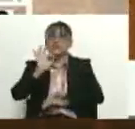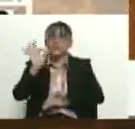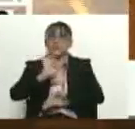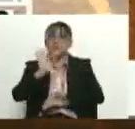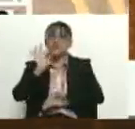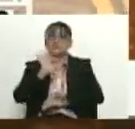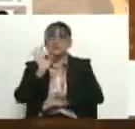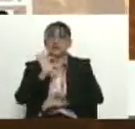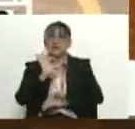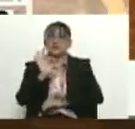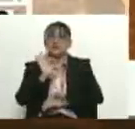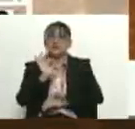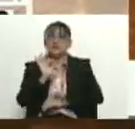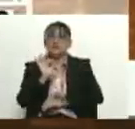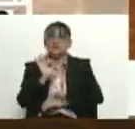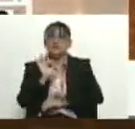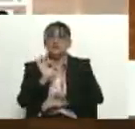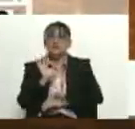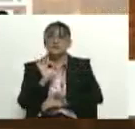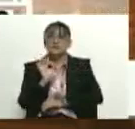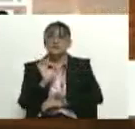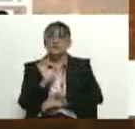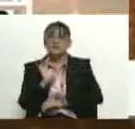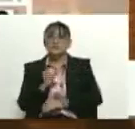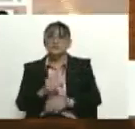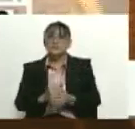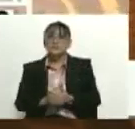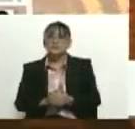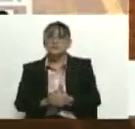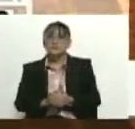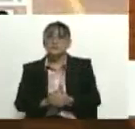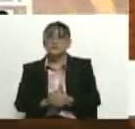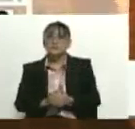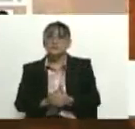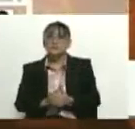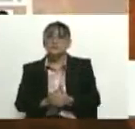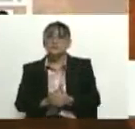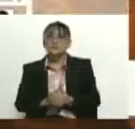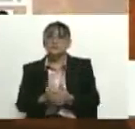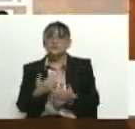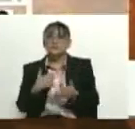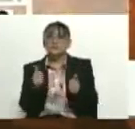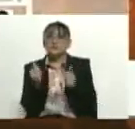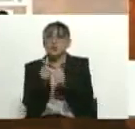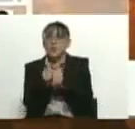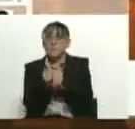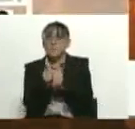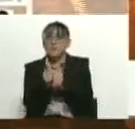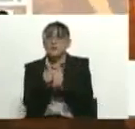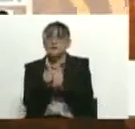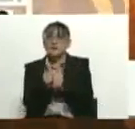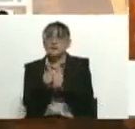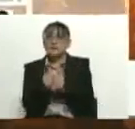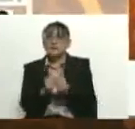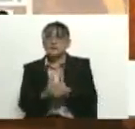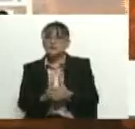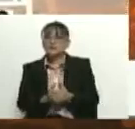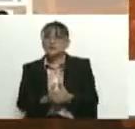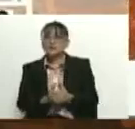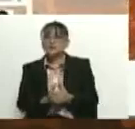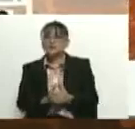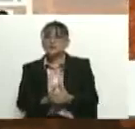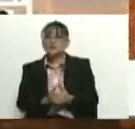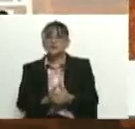vía de acceso no hay día de aspectos terrestre yo estuve acompañando a esta comunidad de fin de semana estuvimos